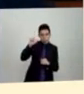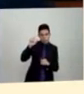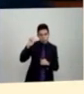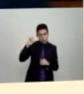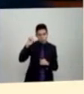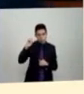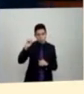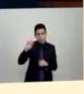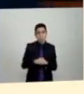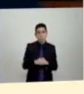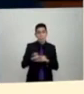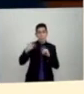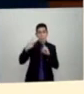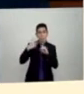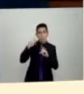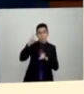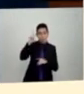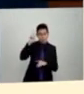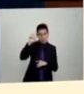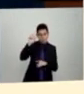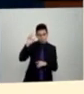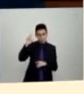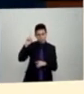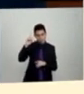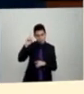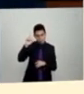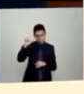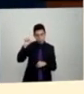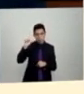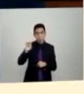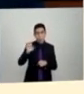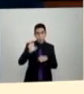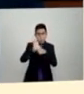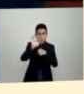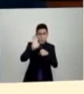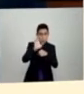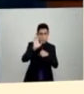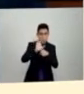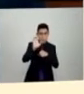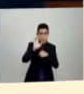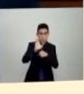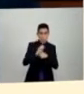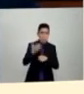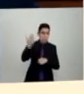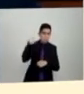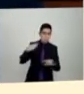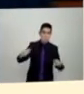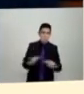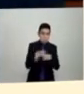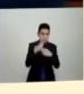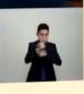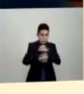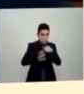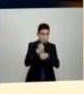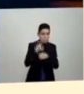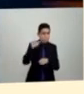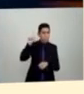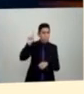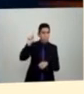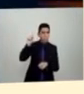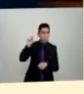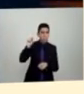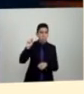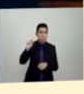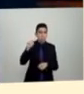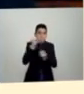o Galdós hubieran sido colombianos, hubieran nacido en los años, ¿no?, 70, como yo, pues estarían haciendo